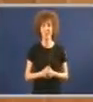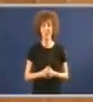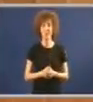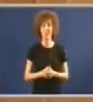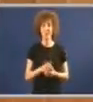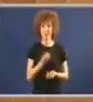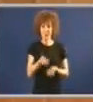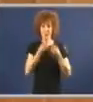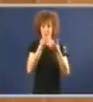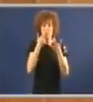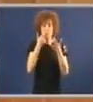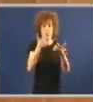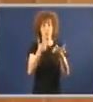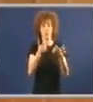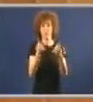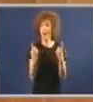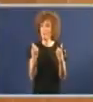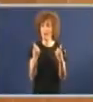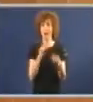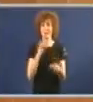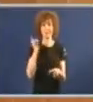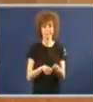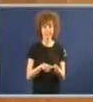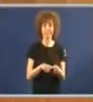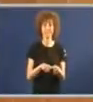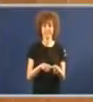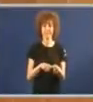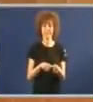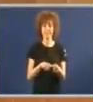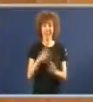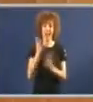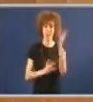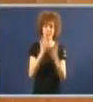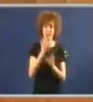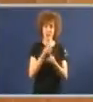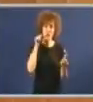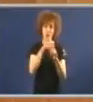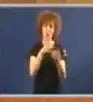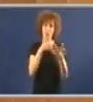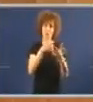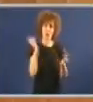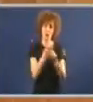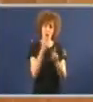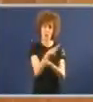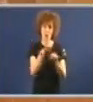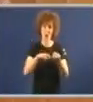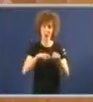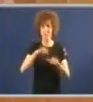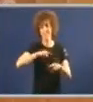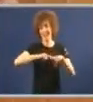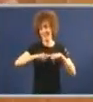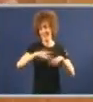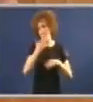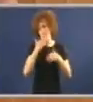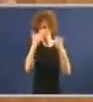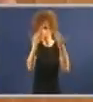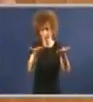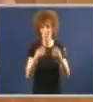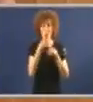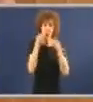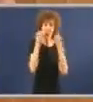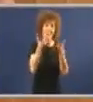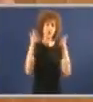datos demostran a falta de implicación das diferentes administracións na loita contra a violencia machista. Un bo exemplo son os datos